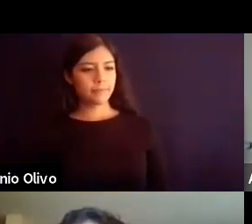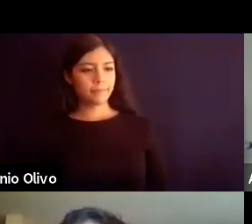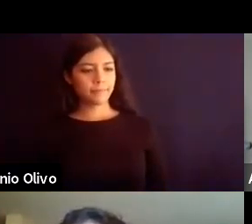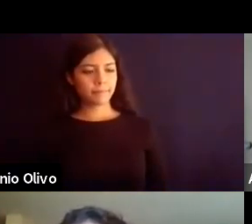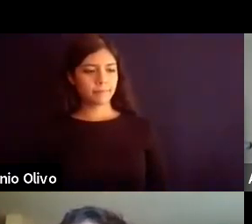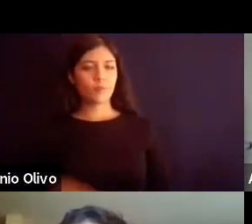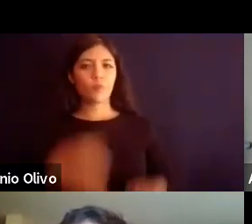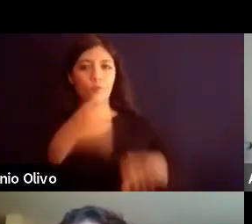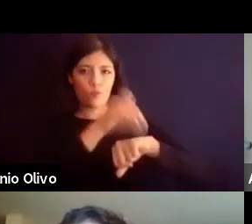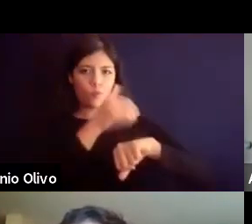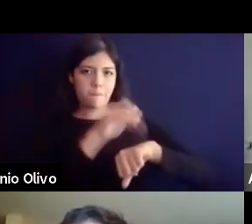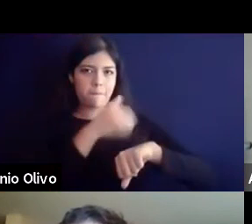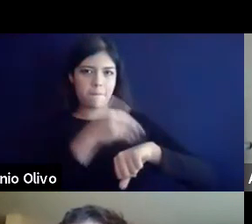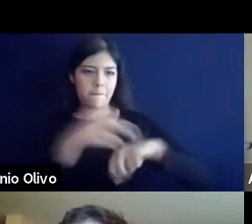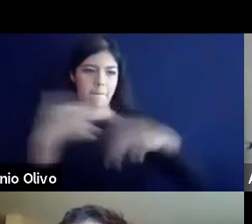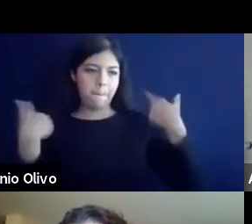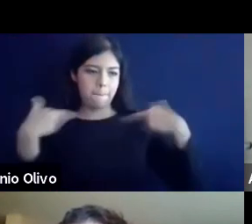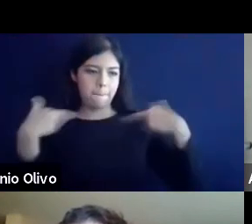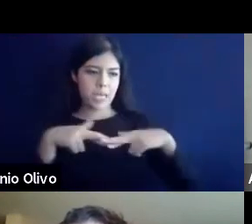Y ahí está el de Antonio.